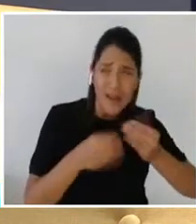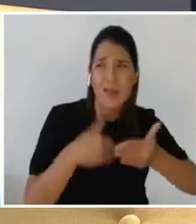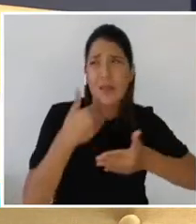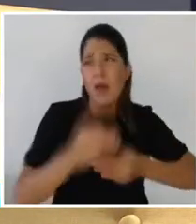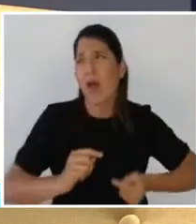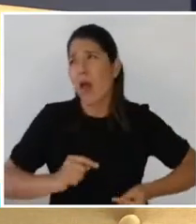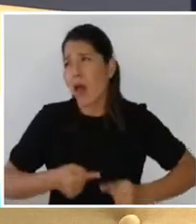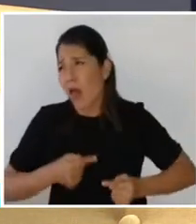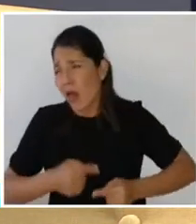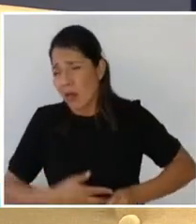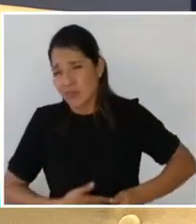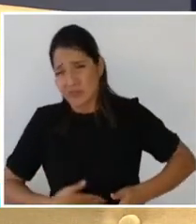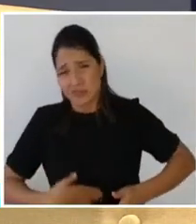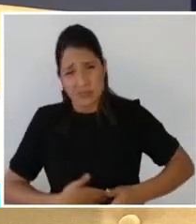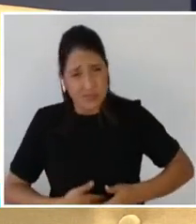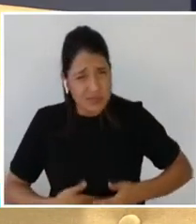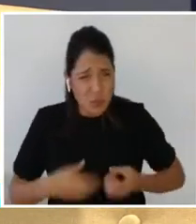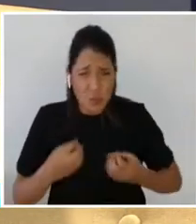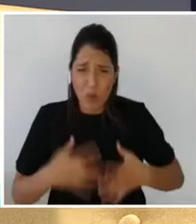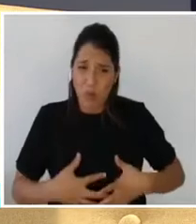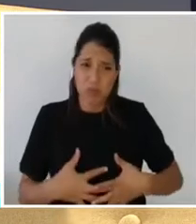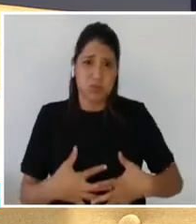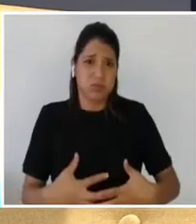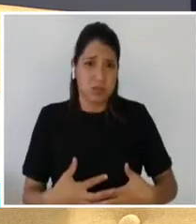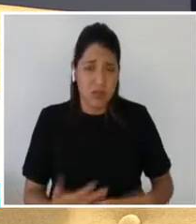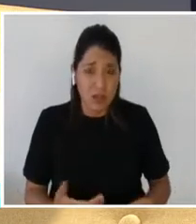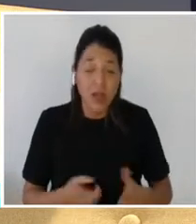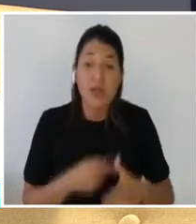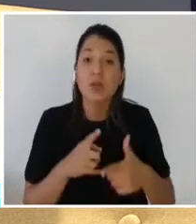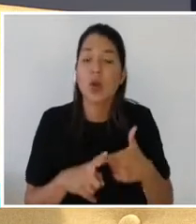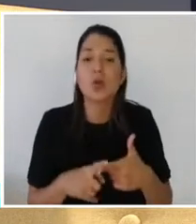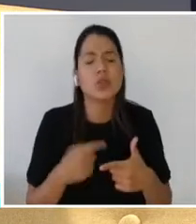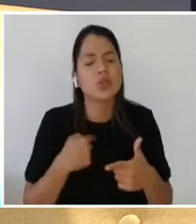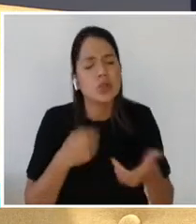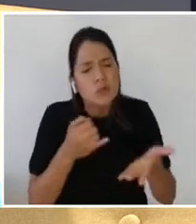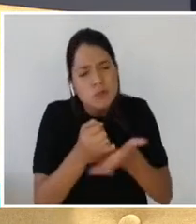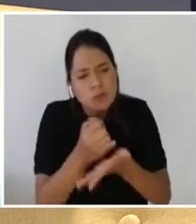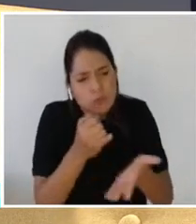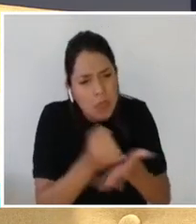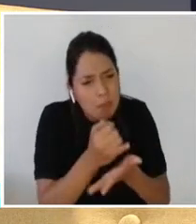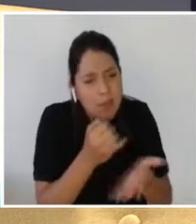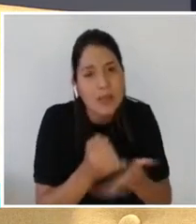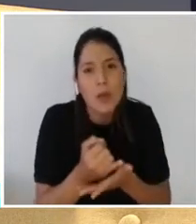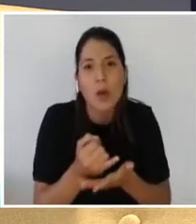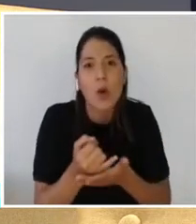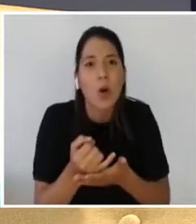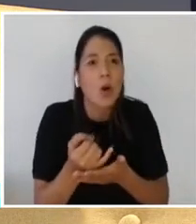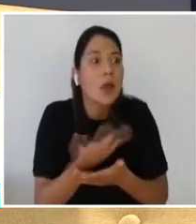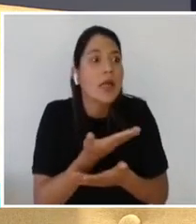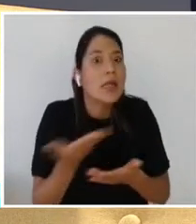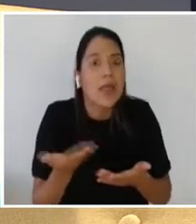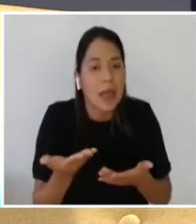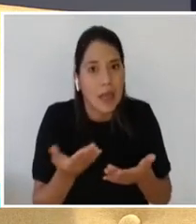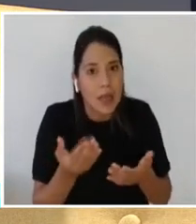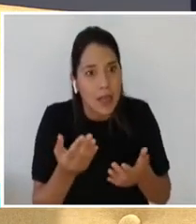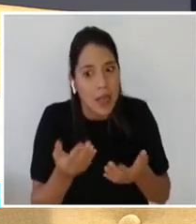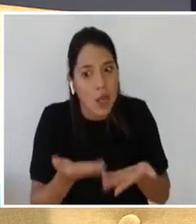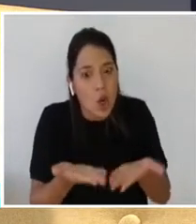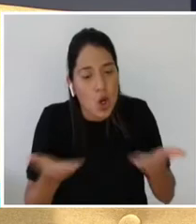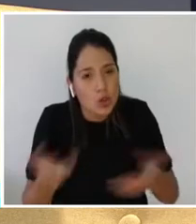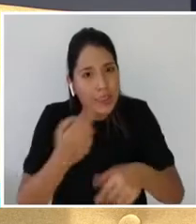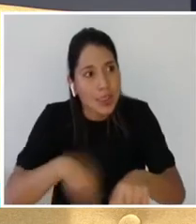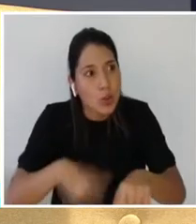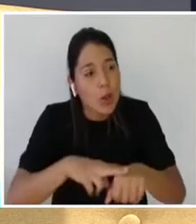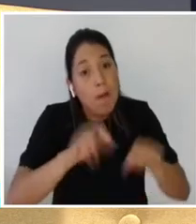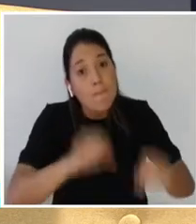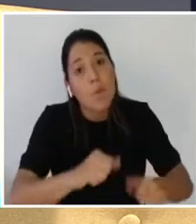¿verdad? Súper inflamado. Entonces, investigando qué suplementos, qué cosas naturales me pueden ayudar, di con